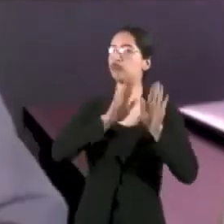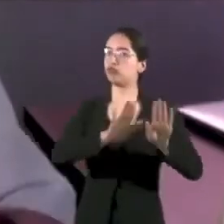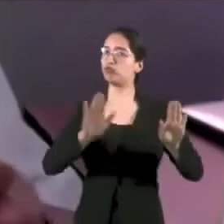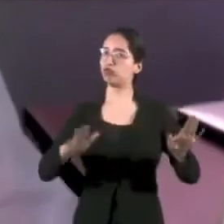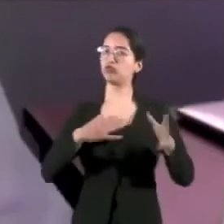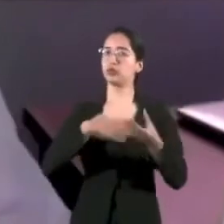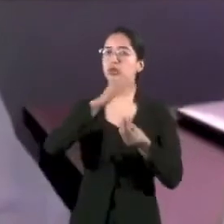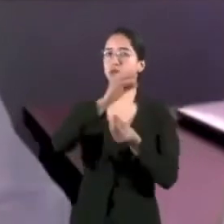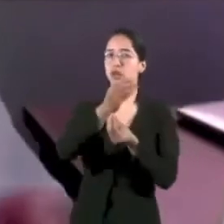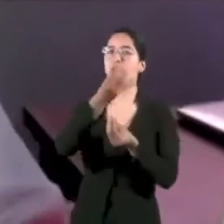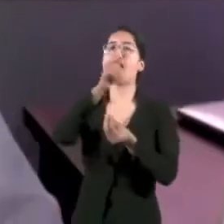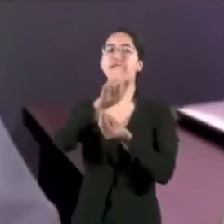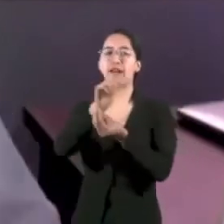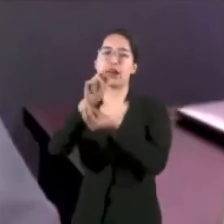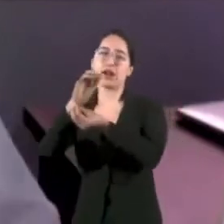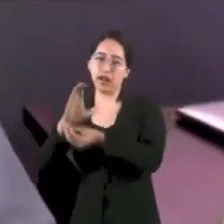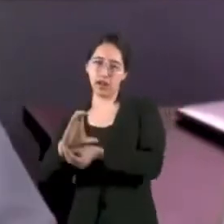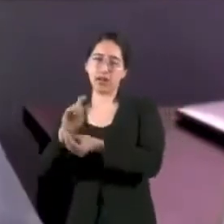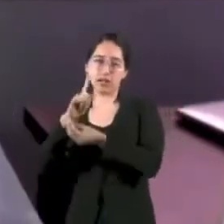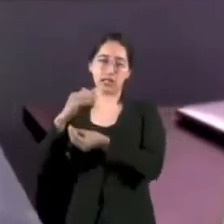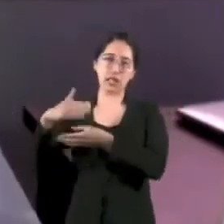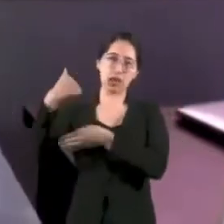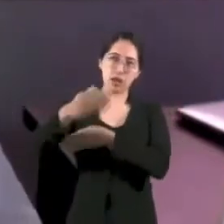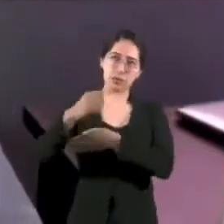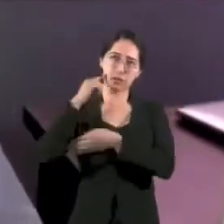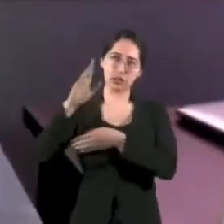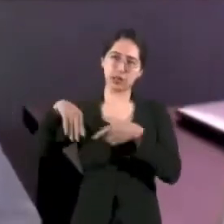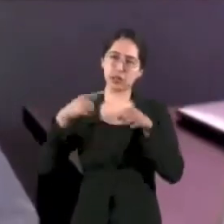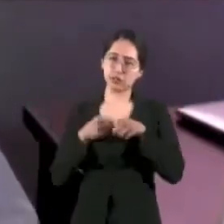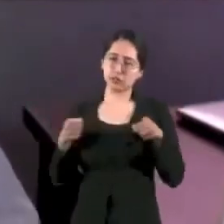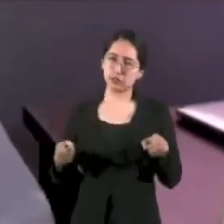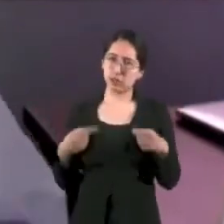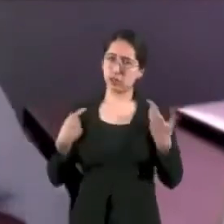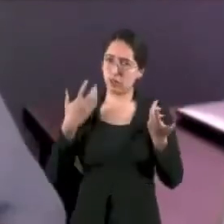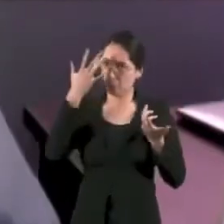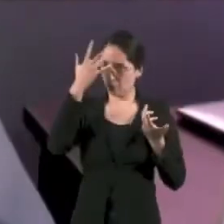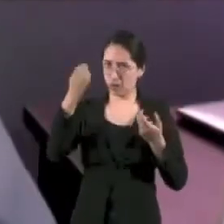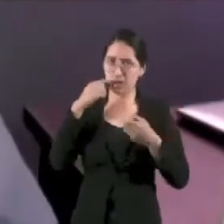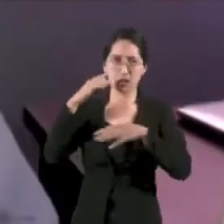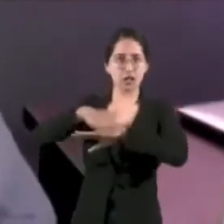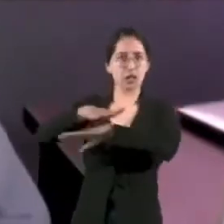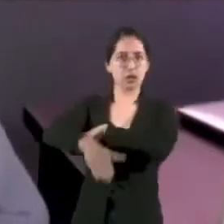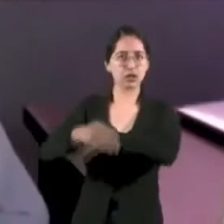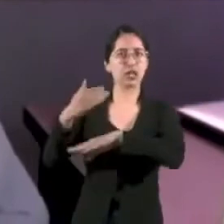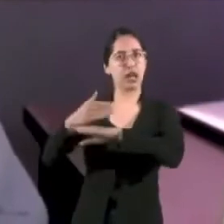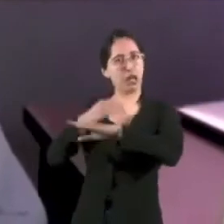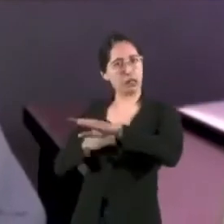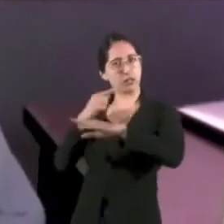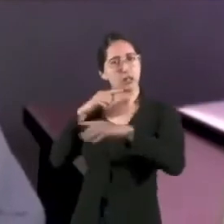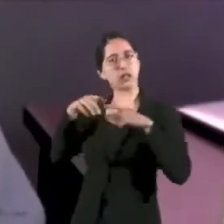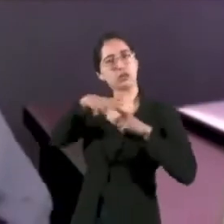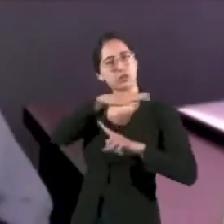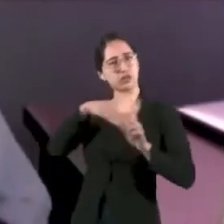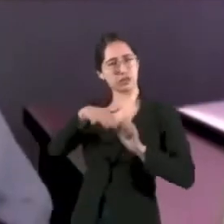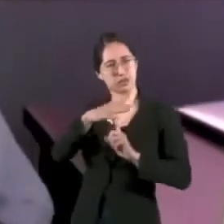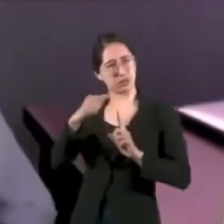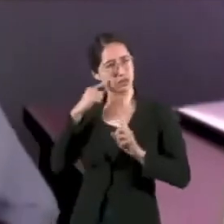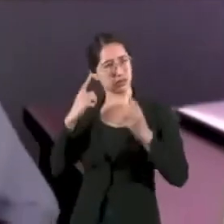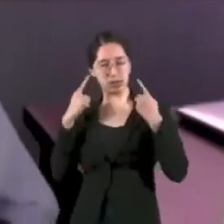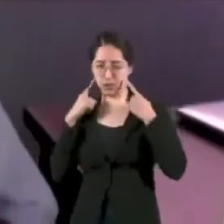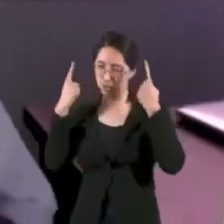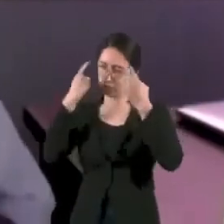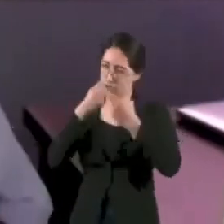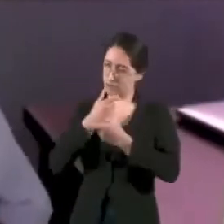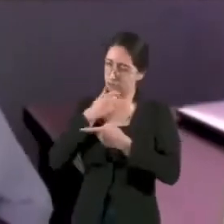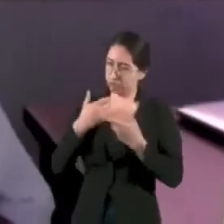explicarse el por qué se dieron situaciones que realmente me han llevado a mí, creo que ustedes me han escuchado, y eso